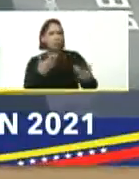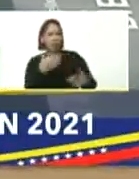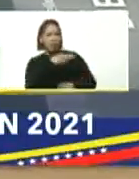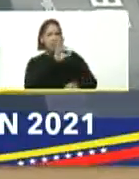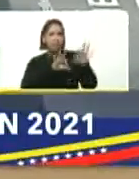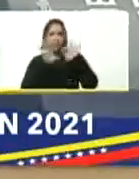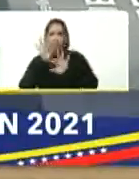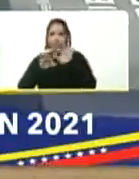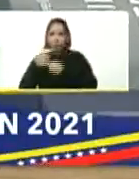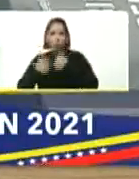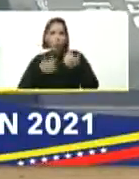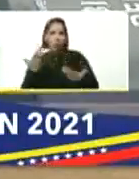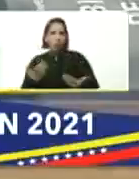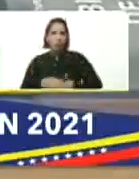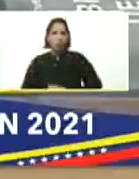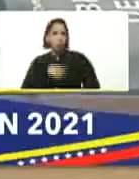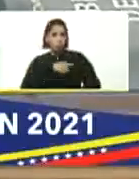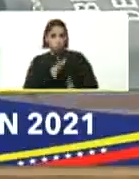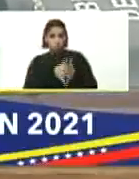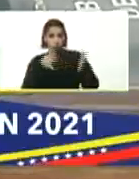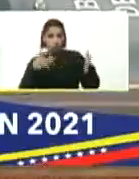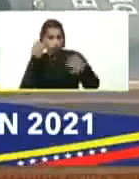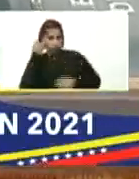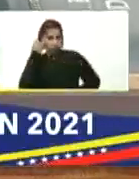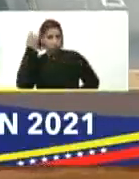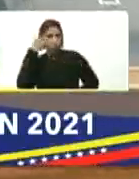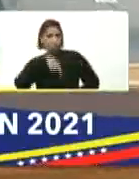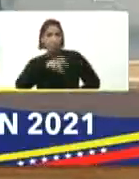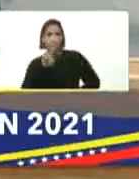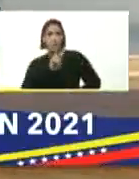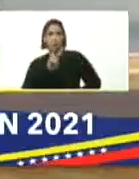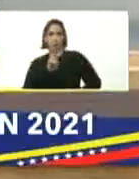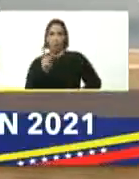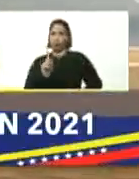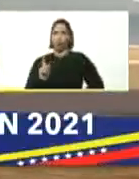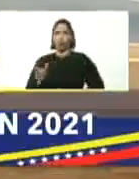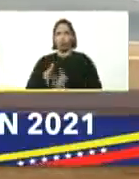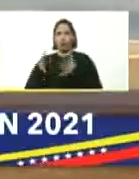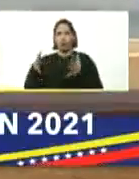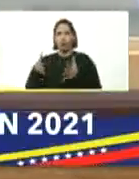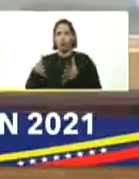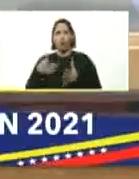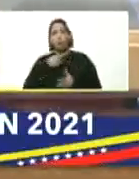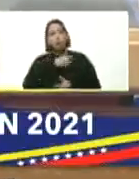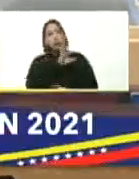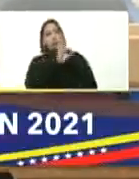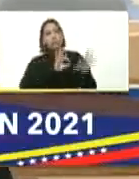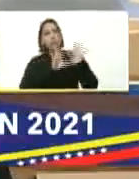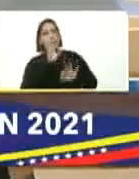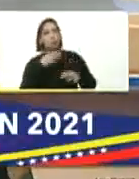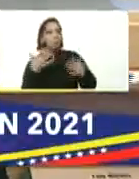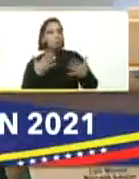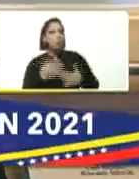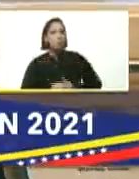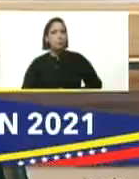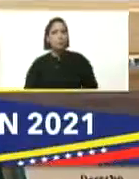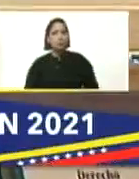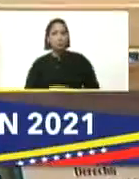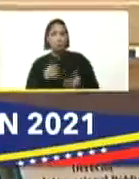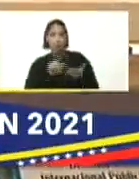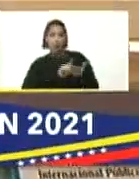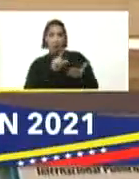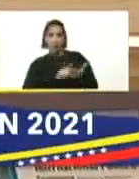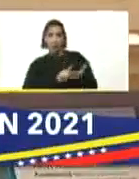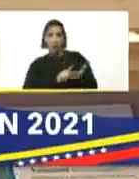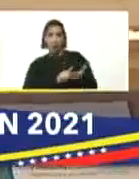seleccionar, tú como gran editor en Venezuela? Bueno, gran no. ¿Cómo haces para seleccionar las ediciones de los